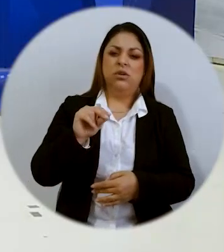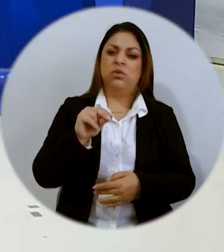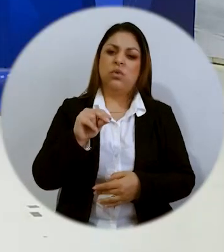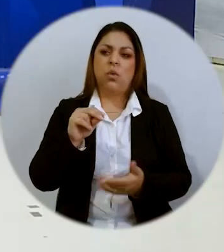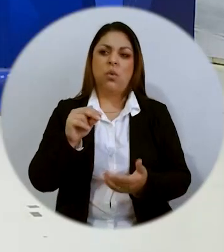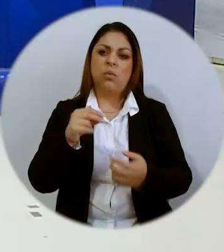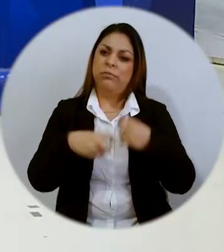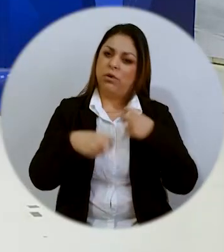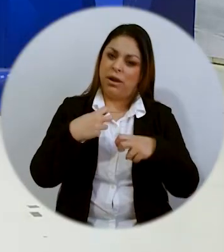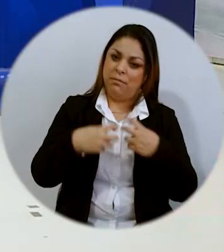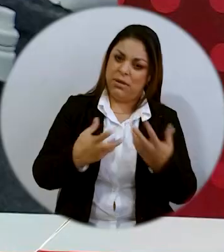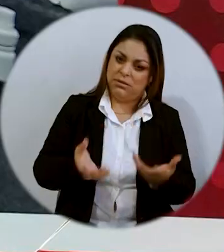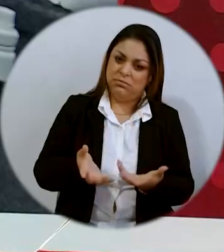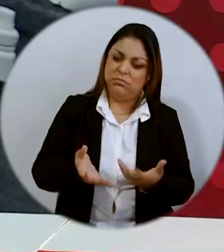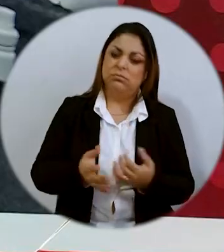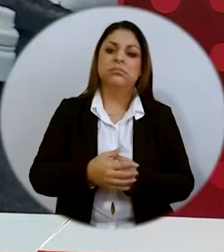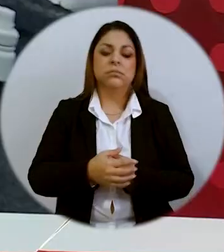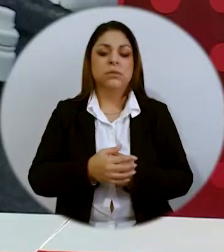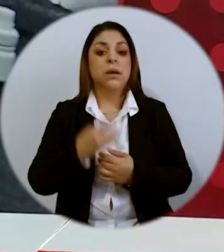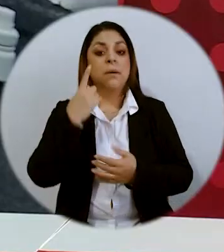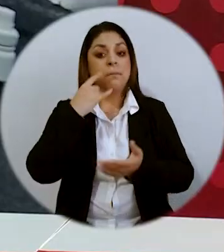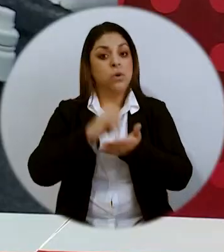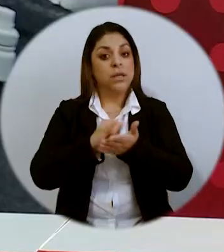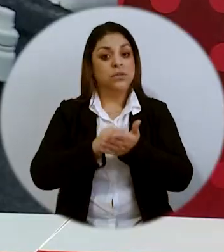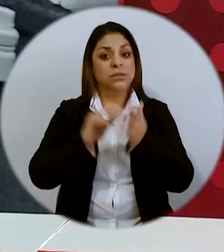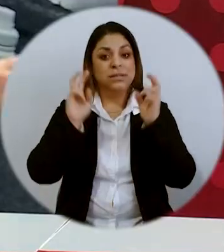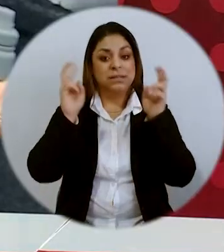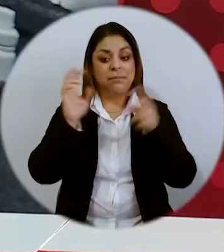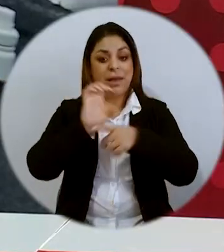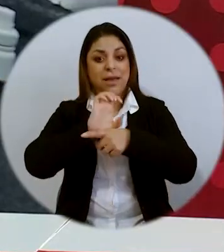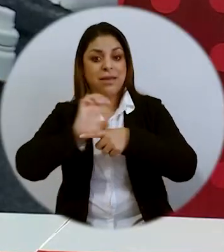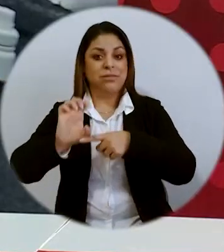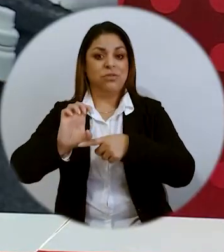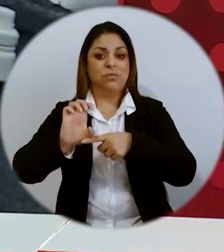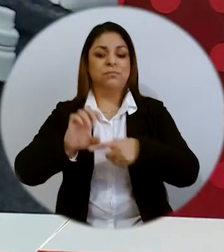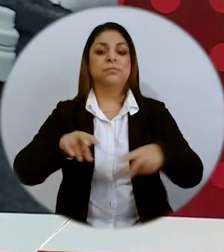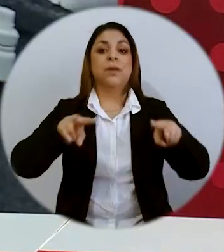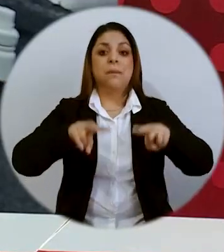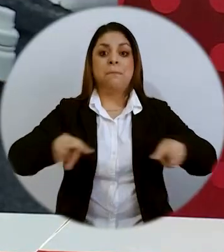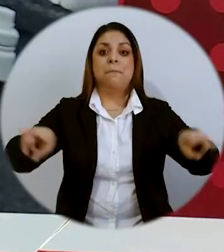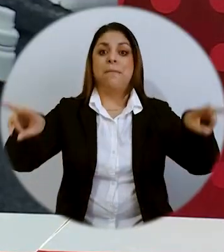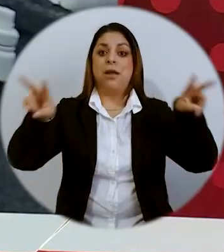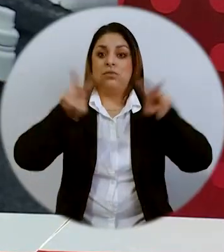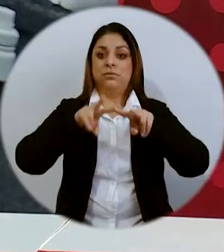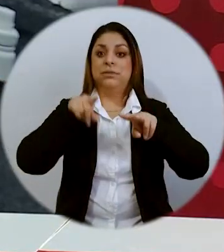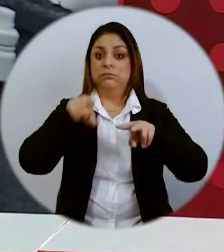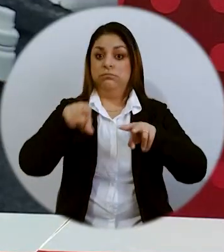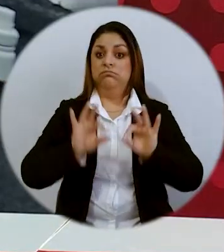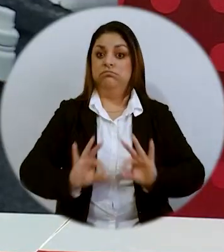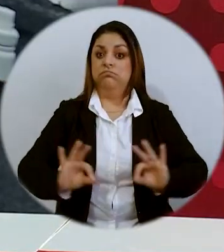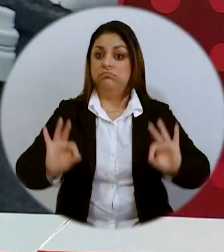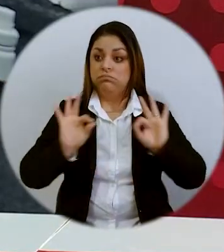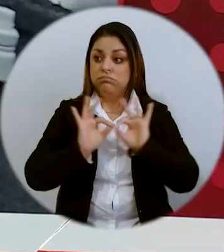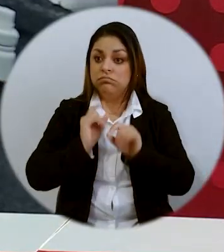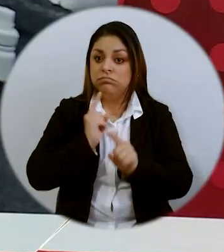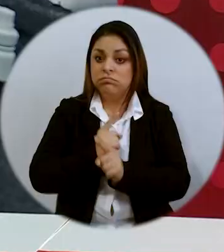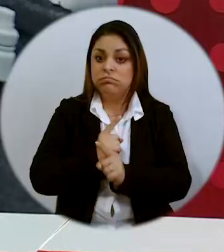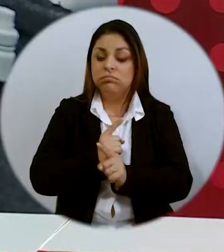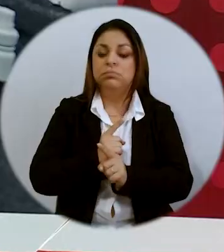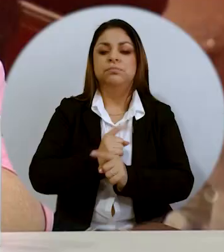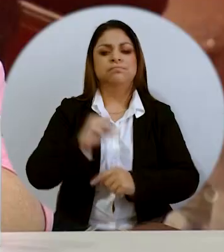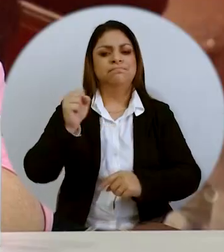beneficio que genere un problema, ¿verdad? Y ahí el tema ético y el tema de los valores realmente pesa